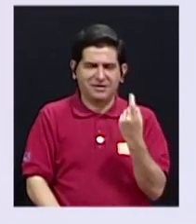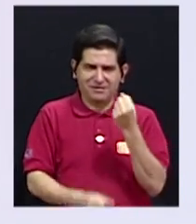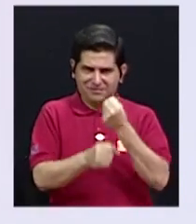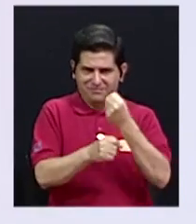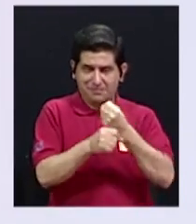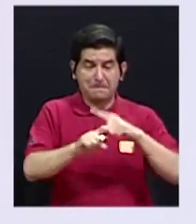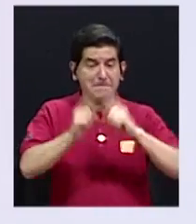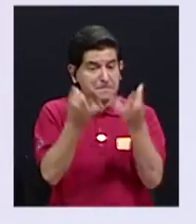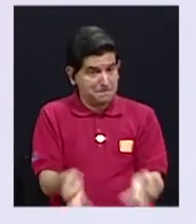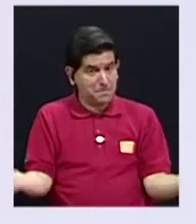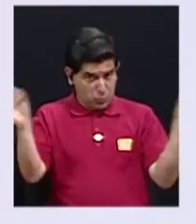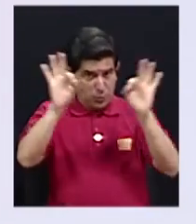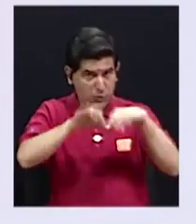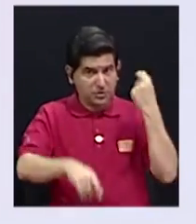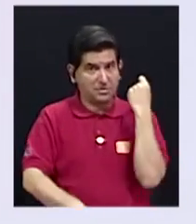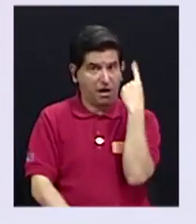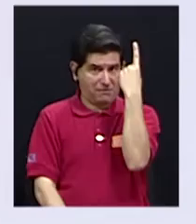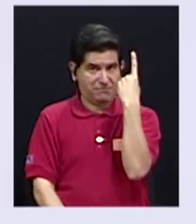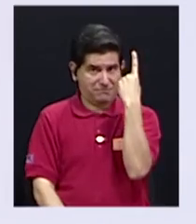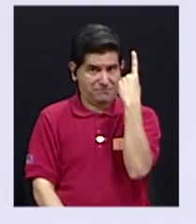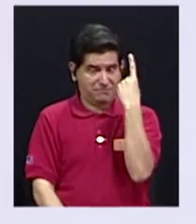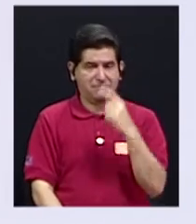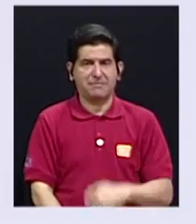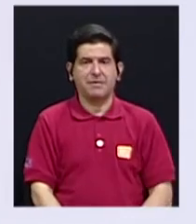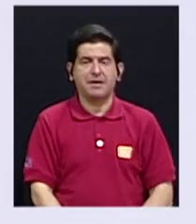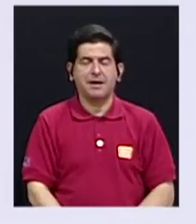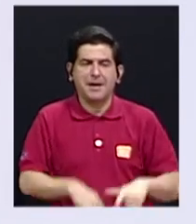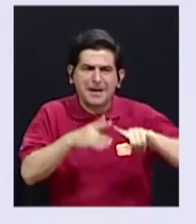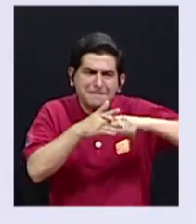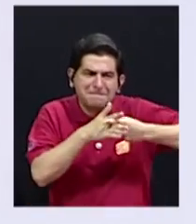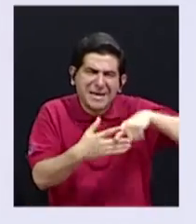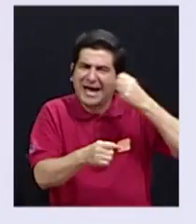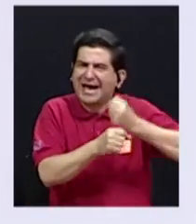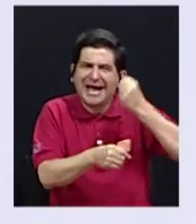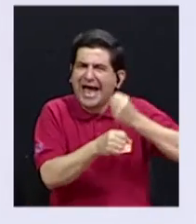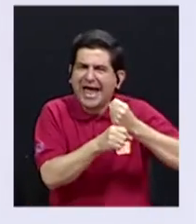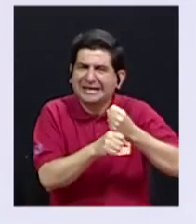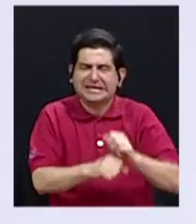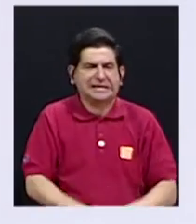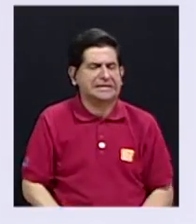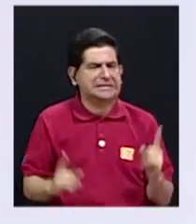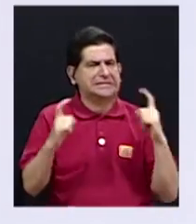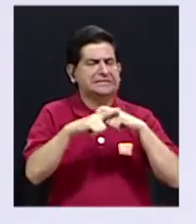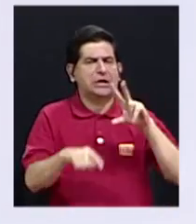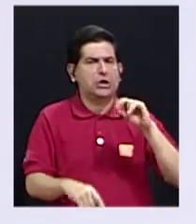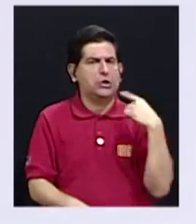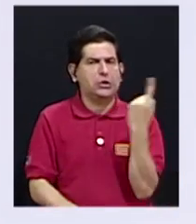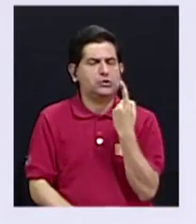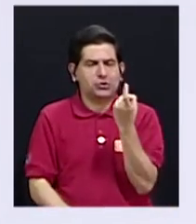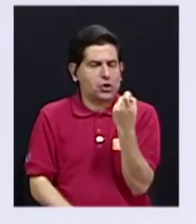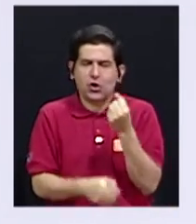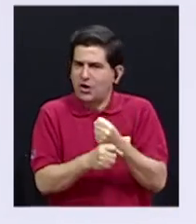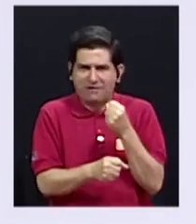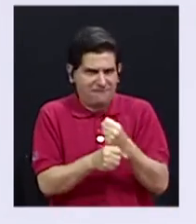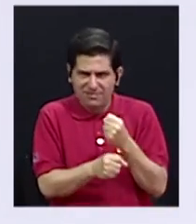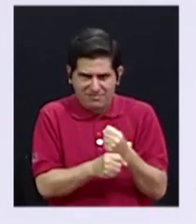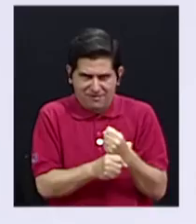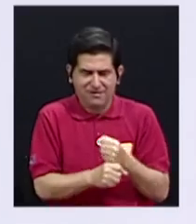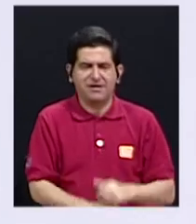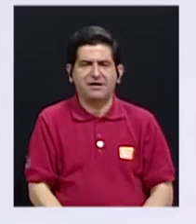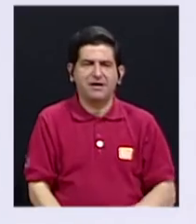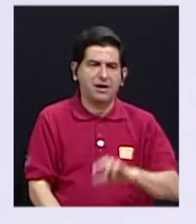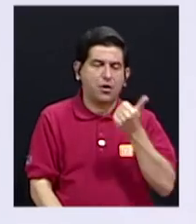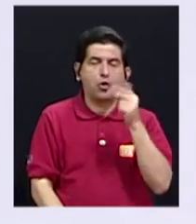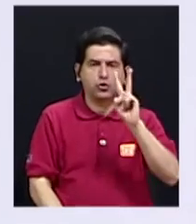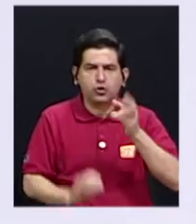es importante entender que la mecánica laboral es más compleja que sólo el desempleo entonces por ejemplo